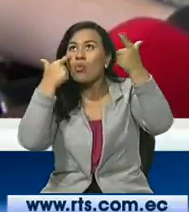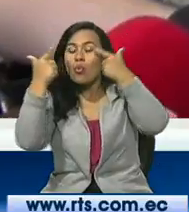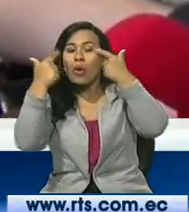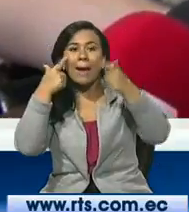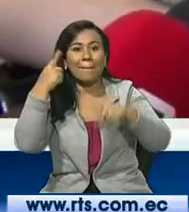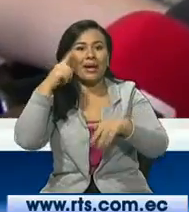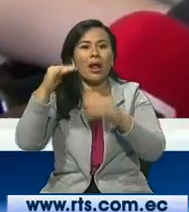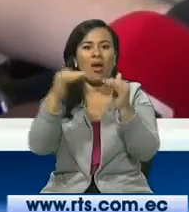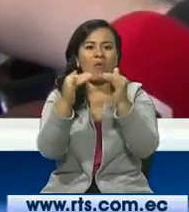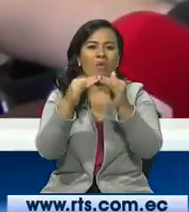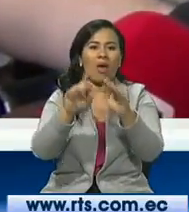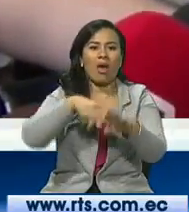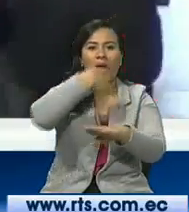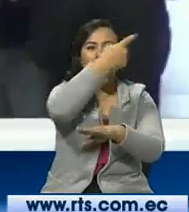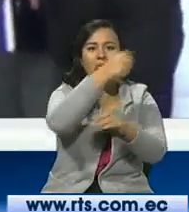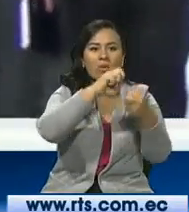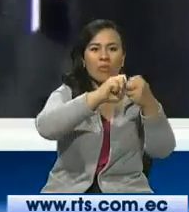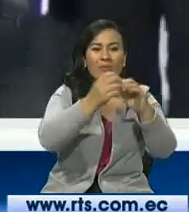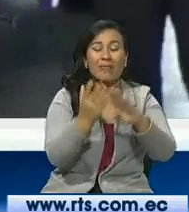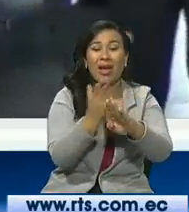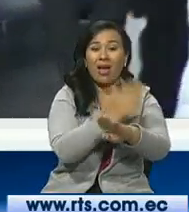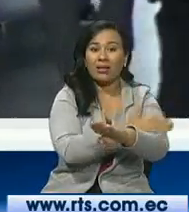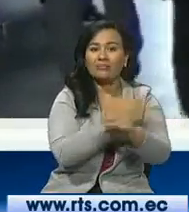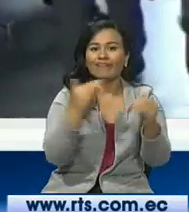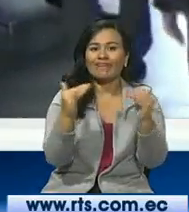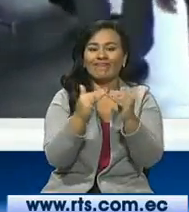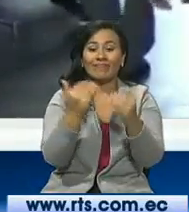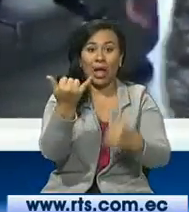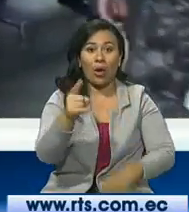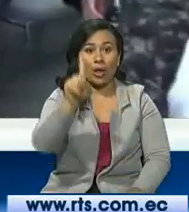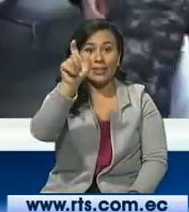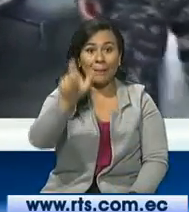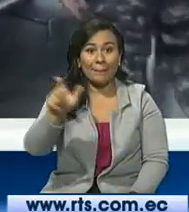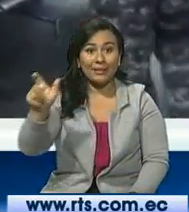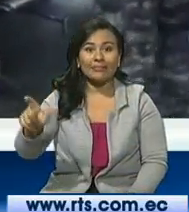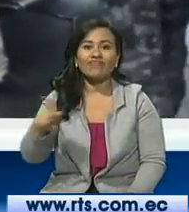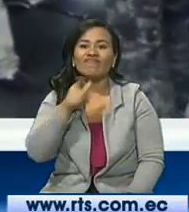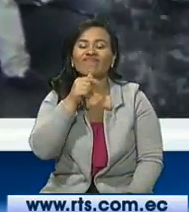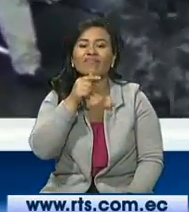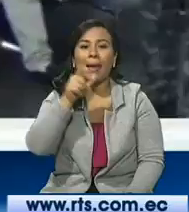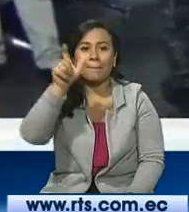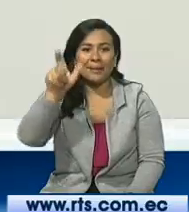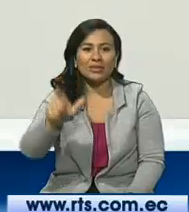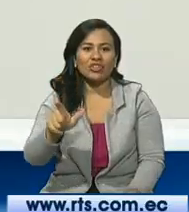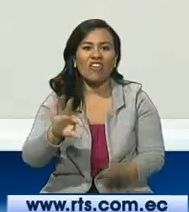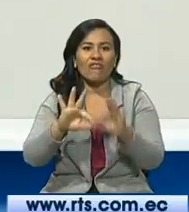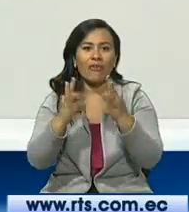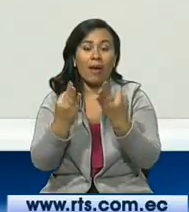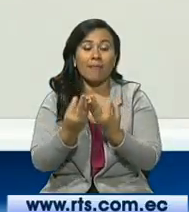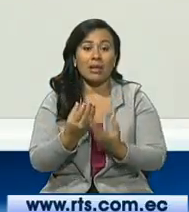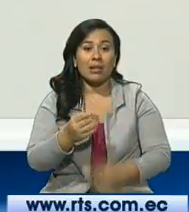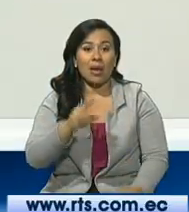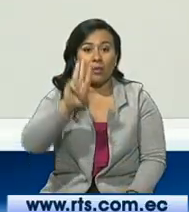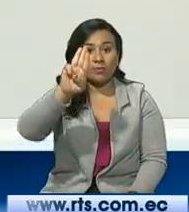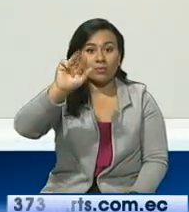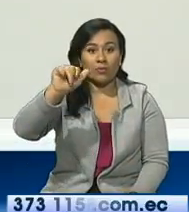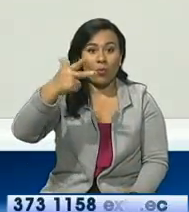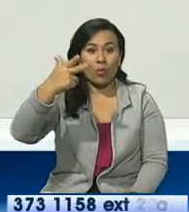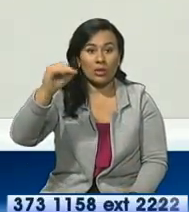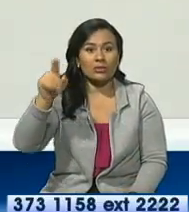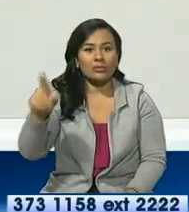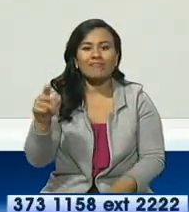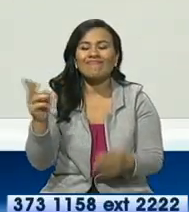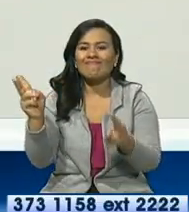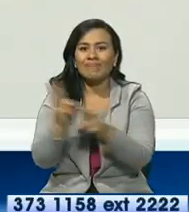atentados suscitados en nuestra provincia. Entre los detenidos estarían personas cercanas a alias Guacho. Las autoridades investigan el parentesco